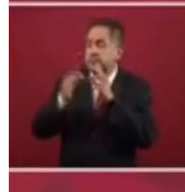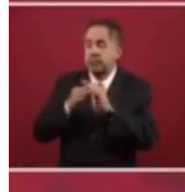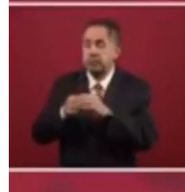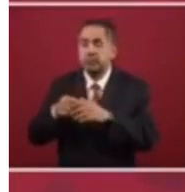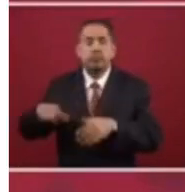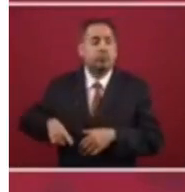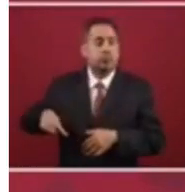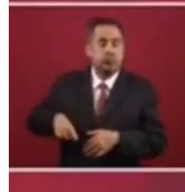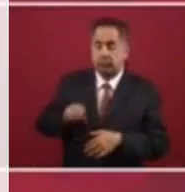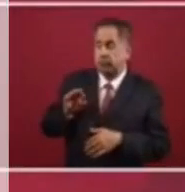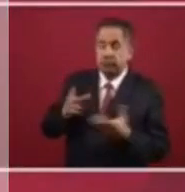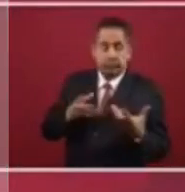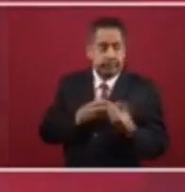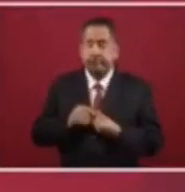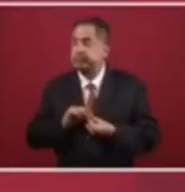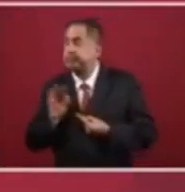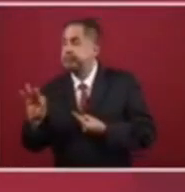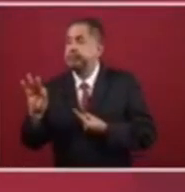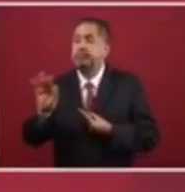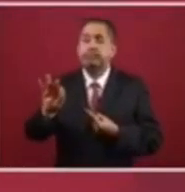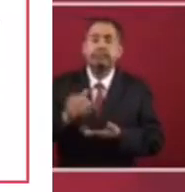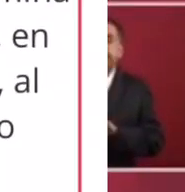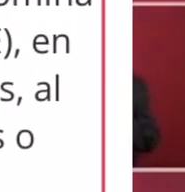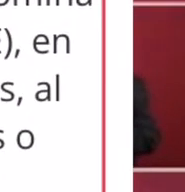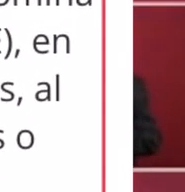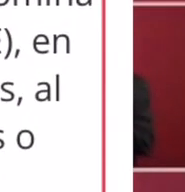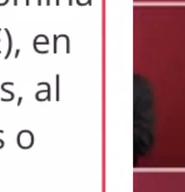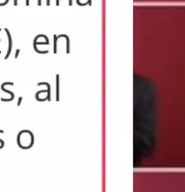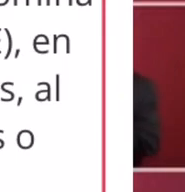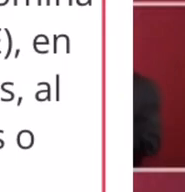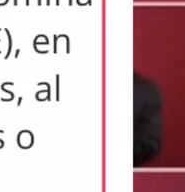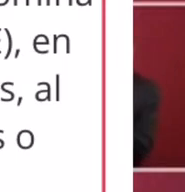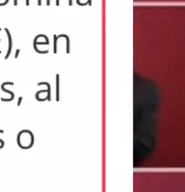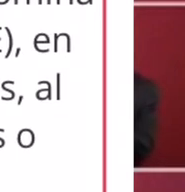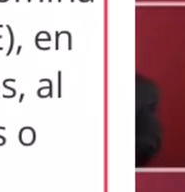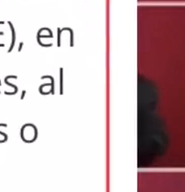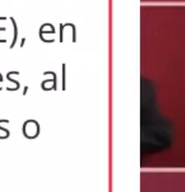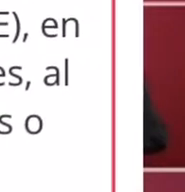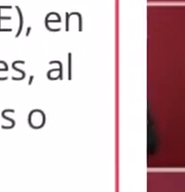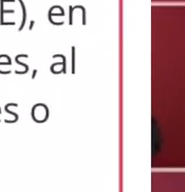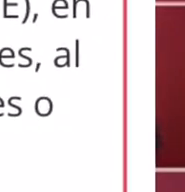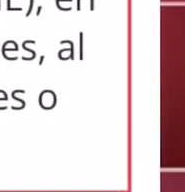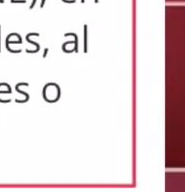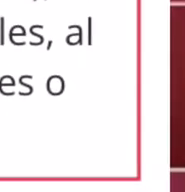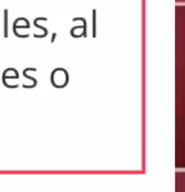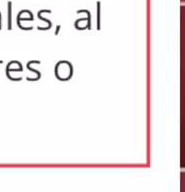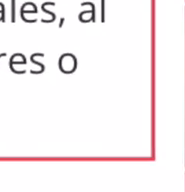desde el gobierno en favor de ningún partido, de ningún candidato.